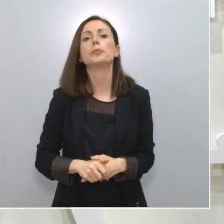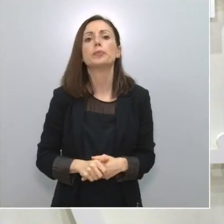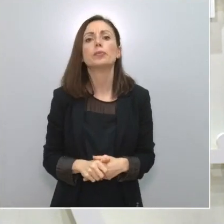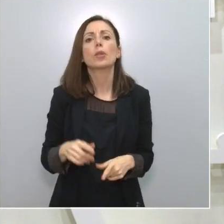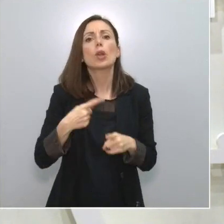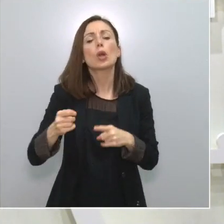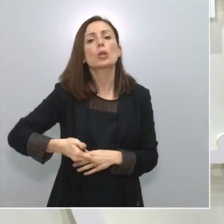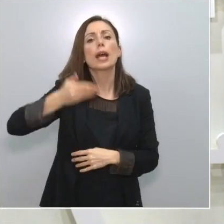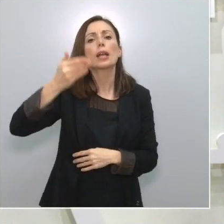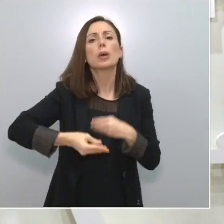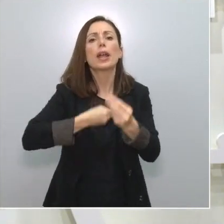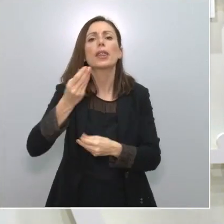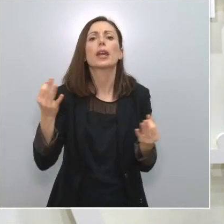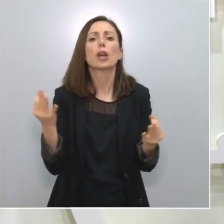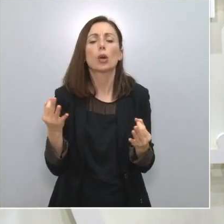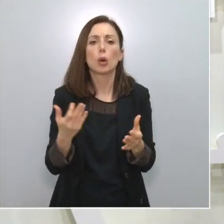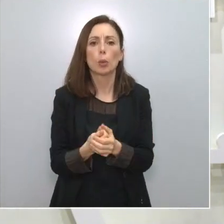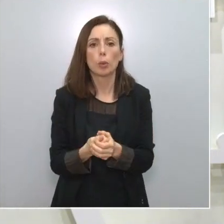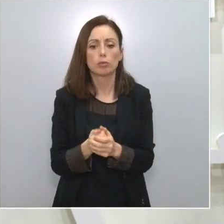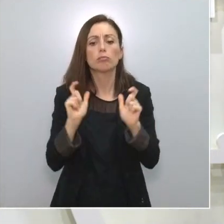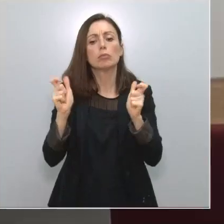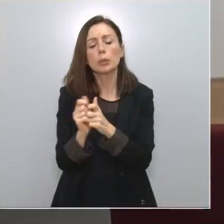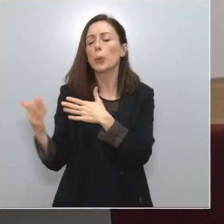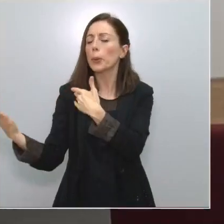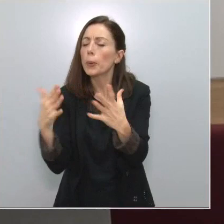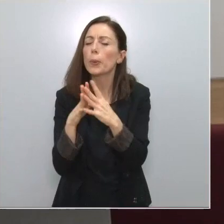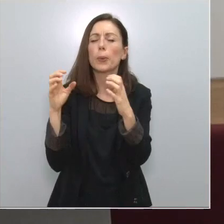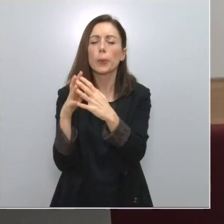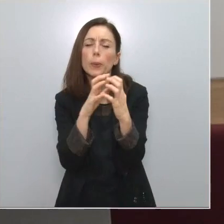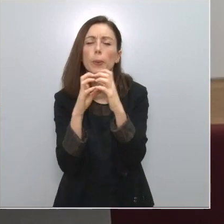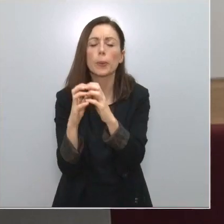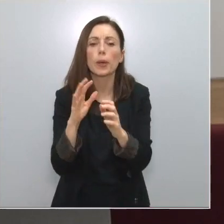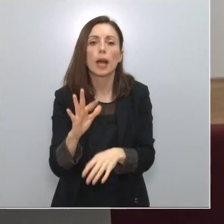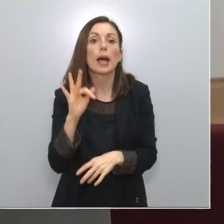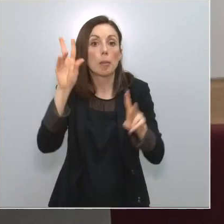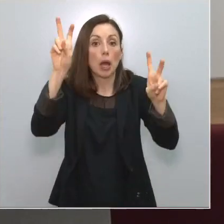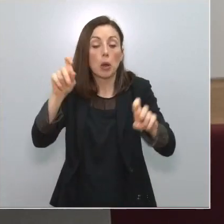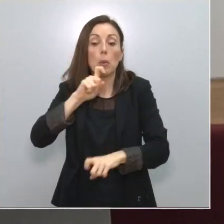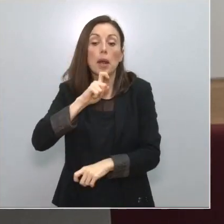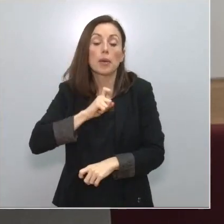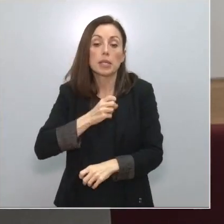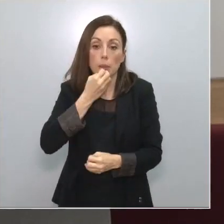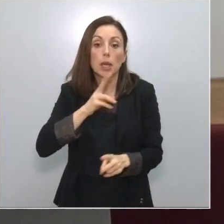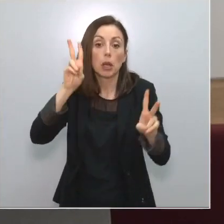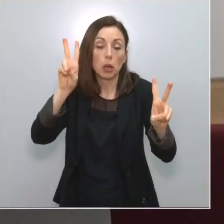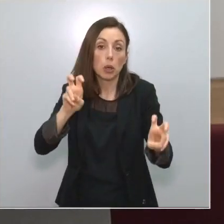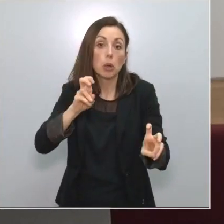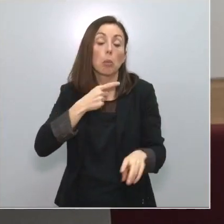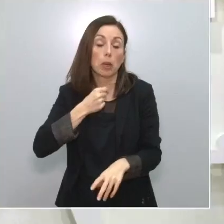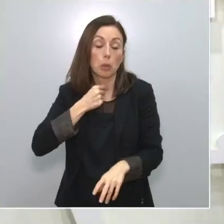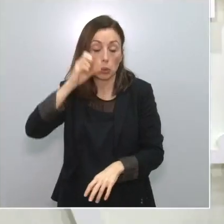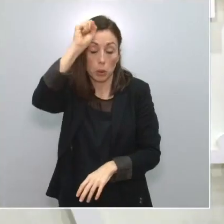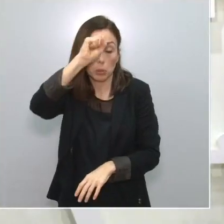cosas importantes hay que tratarlas con la trascendencia que tienen. Y además del nombre, que está muy bien, es un nombre que a mí personalmente me